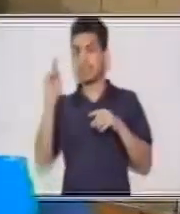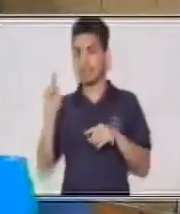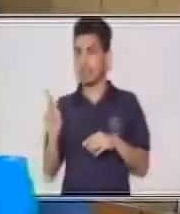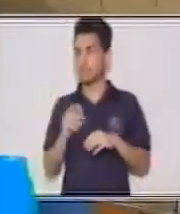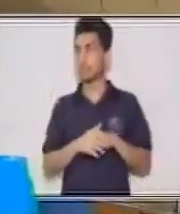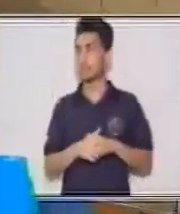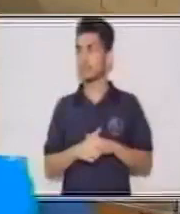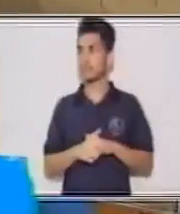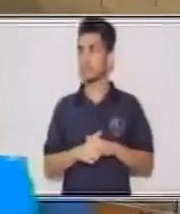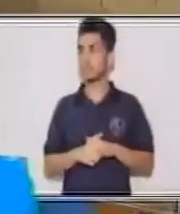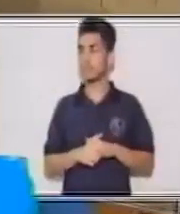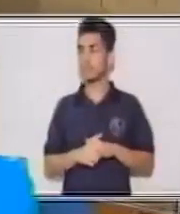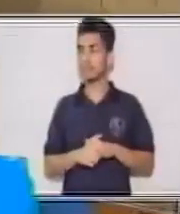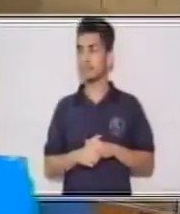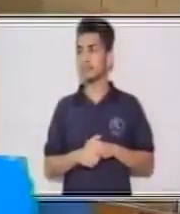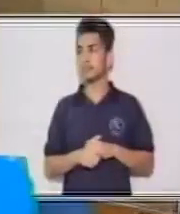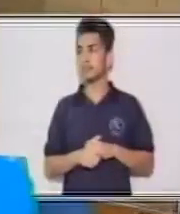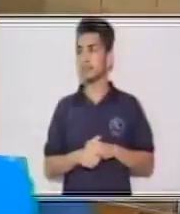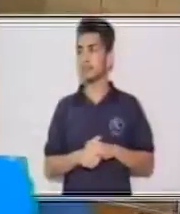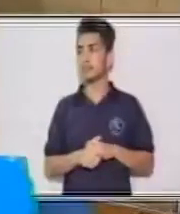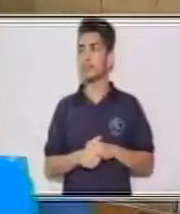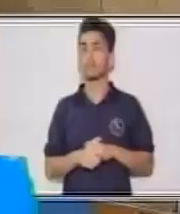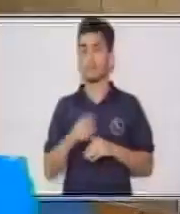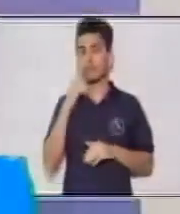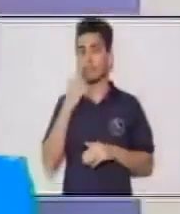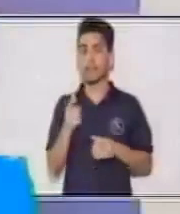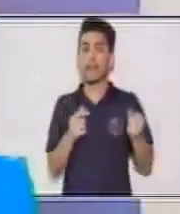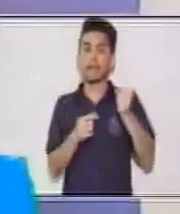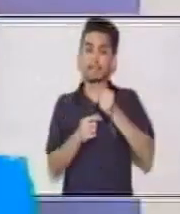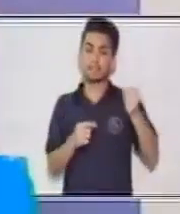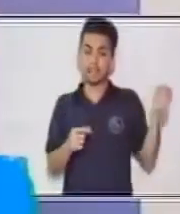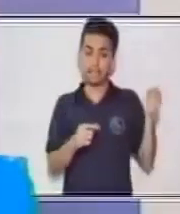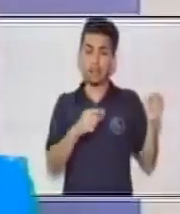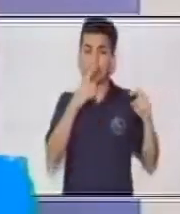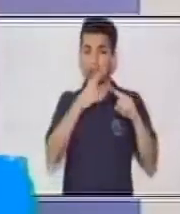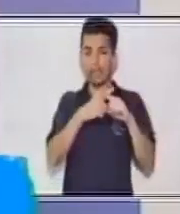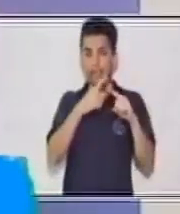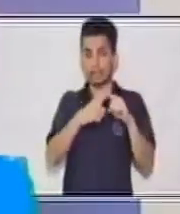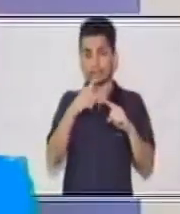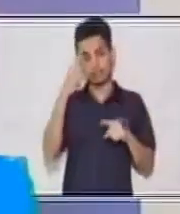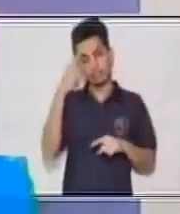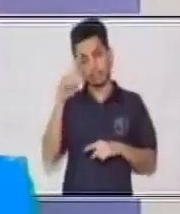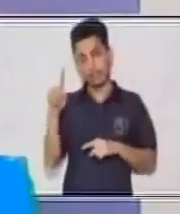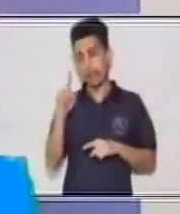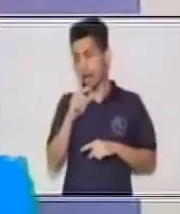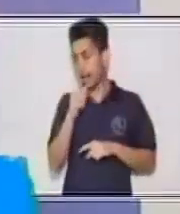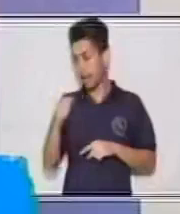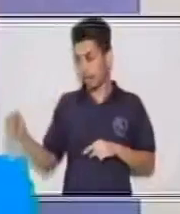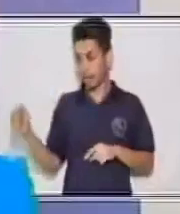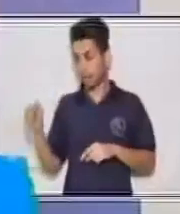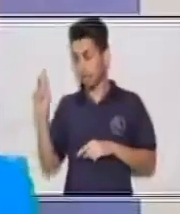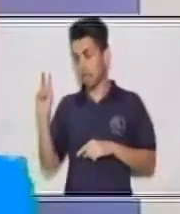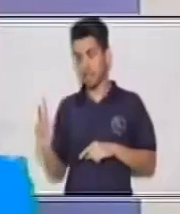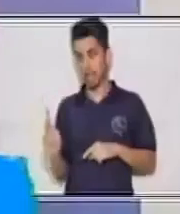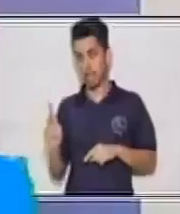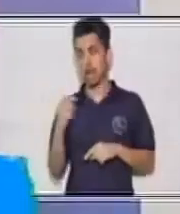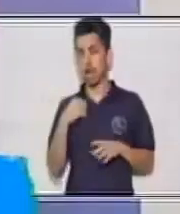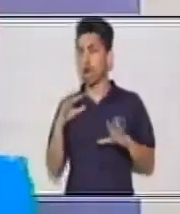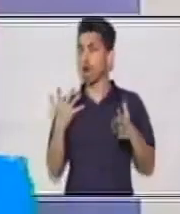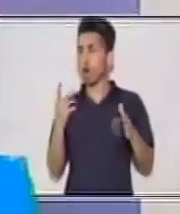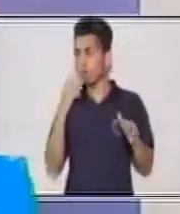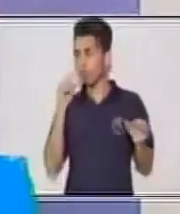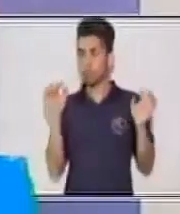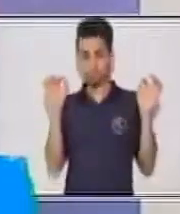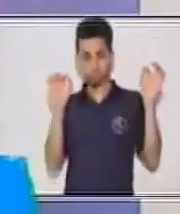son Y. Entonces, los que están del lado izquierdo son X y los que están del lado derecho son Y. Entonces, ¿cómo ubico? Entonces,